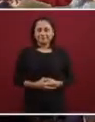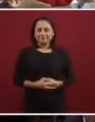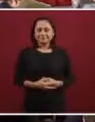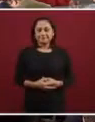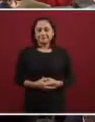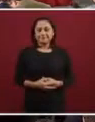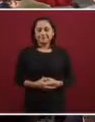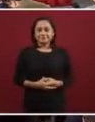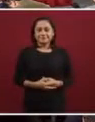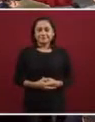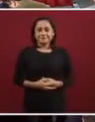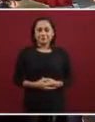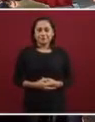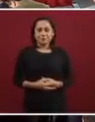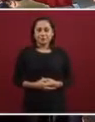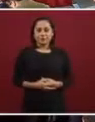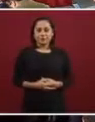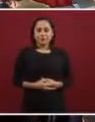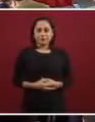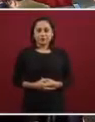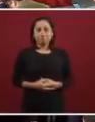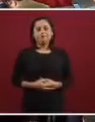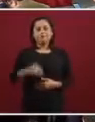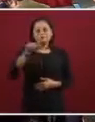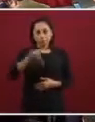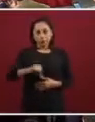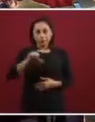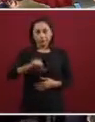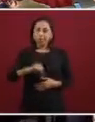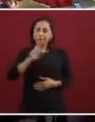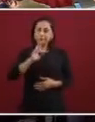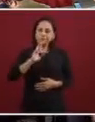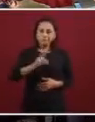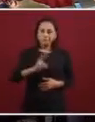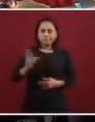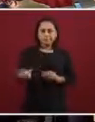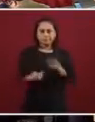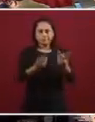Vamos a contestar preguntas,